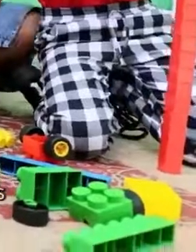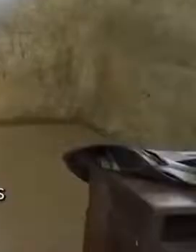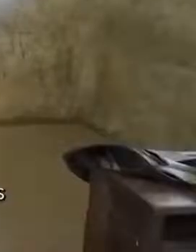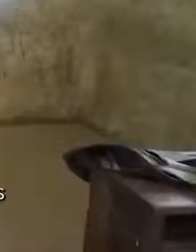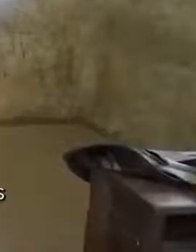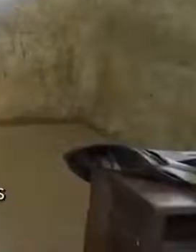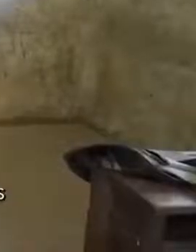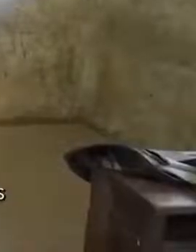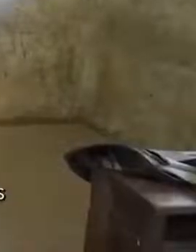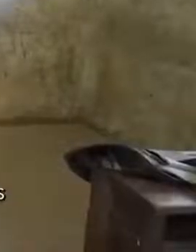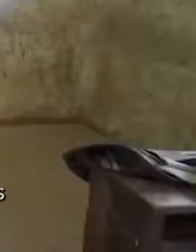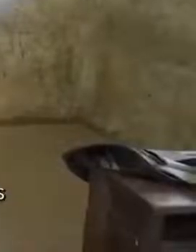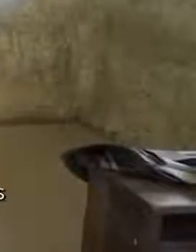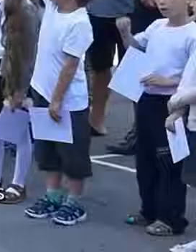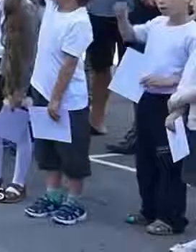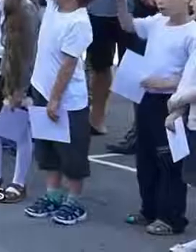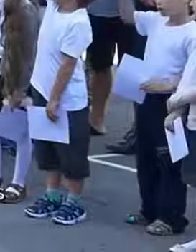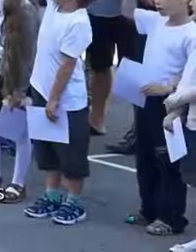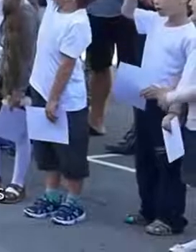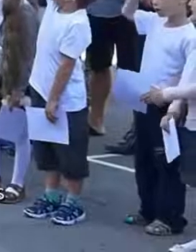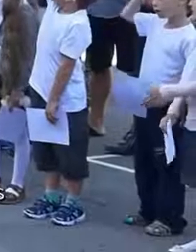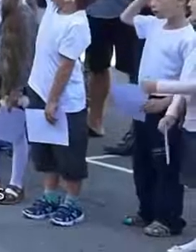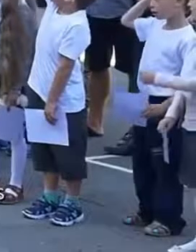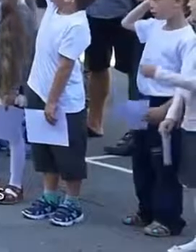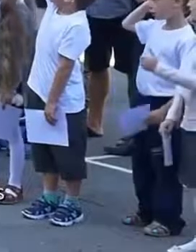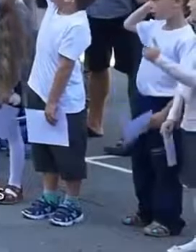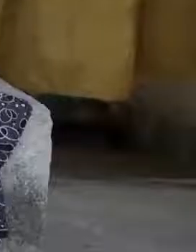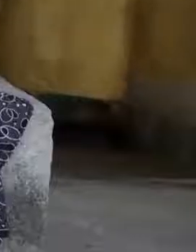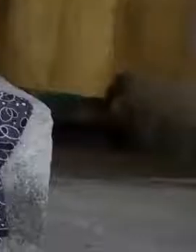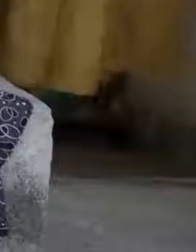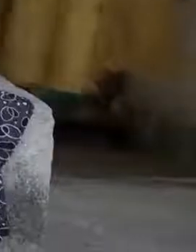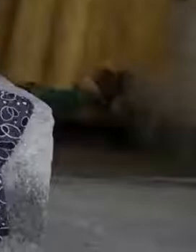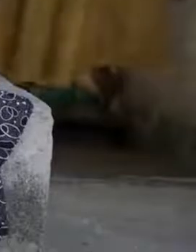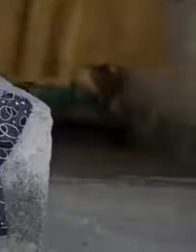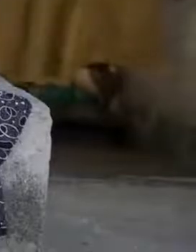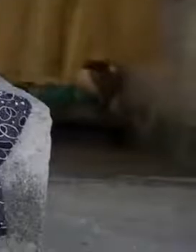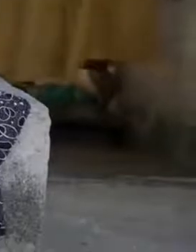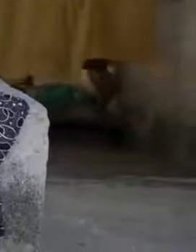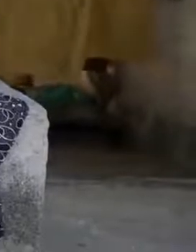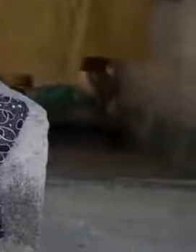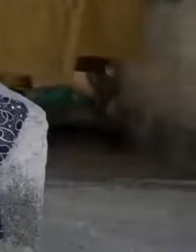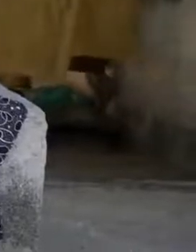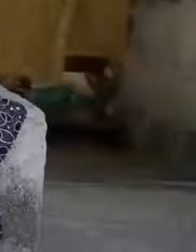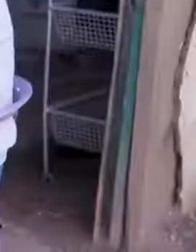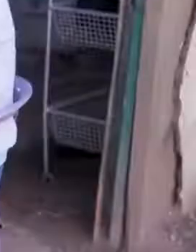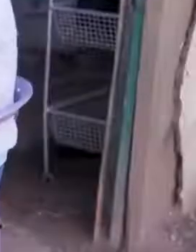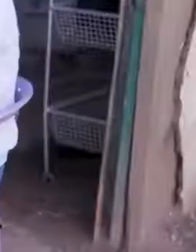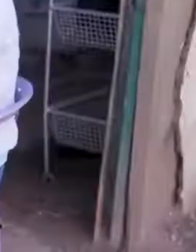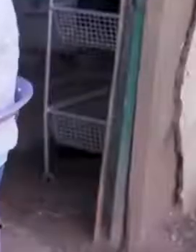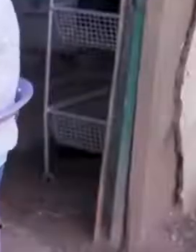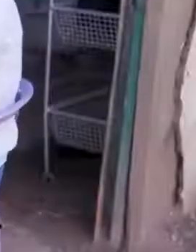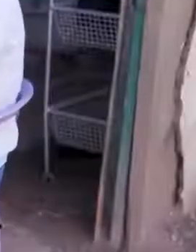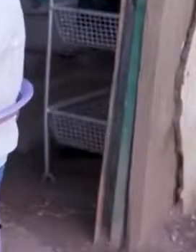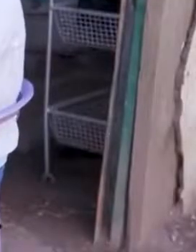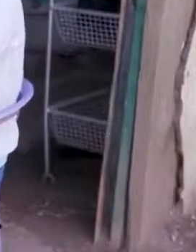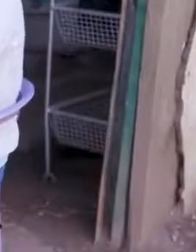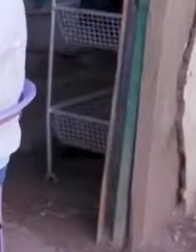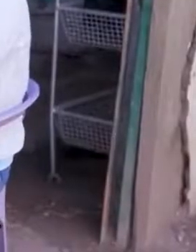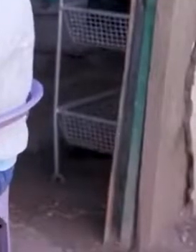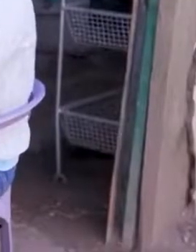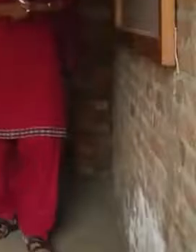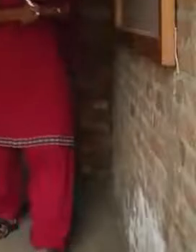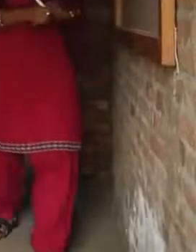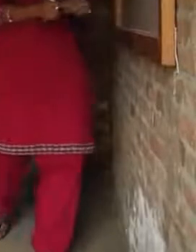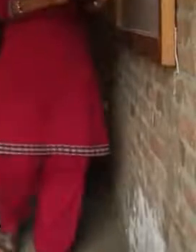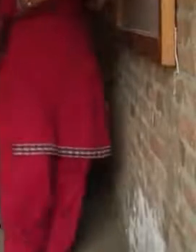Trabajemos juntos, tanto dentro de nuestras comunidades como en todo el mundo. Y luchemos porque la educación actúe como el mejor respaldo de